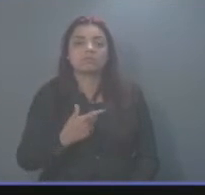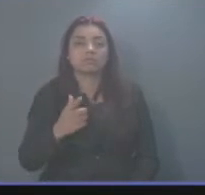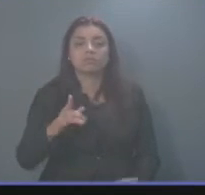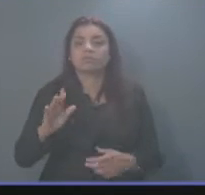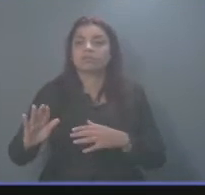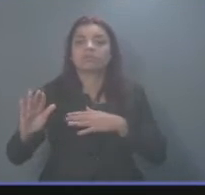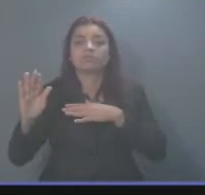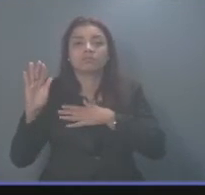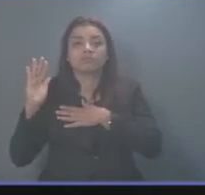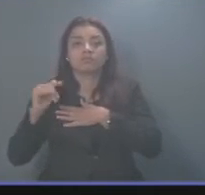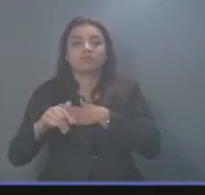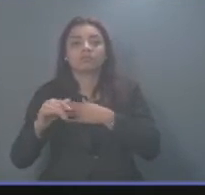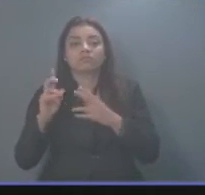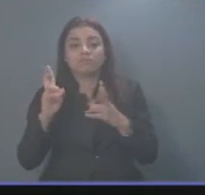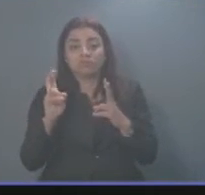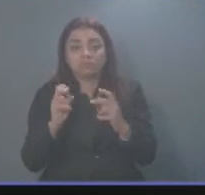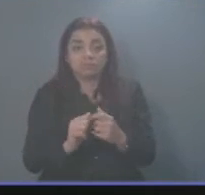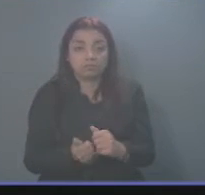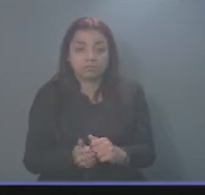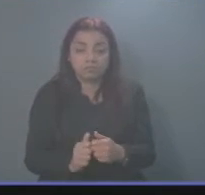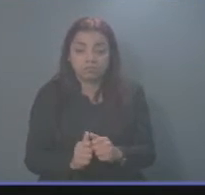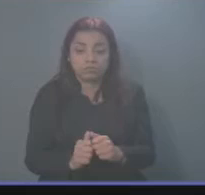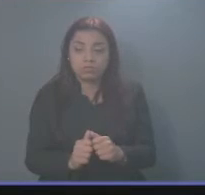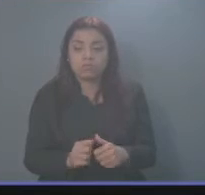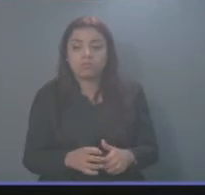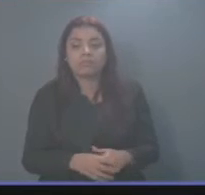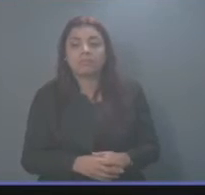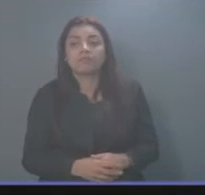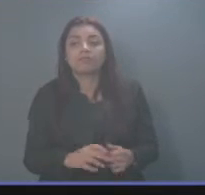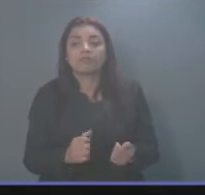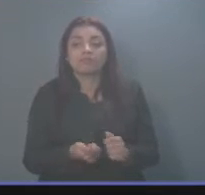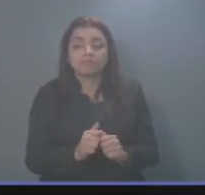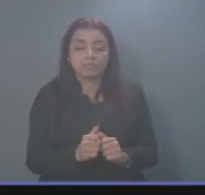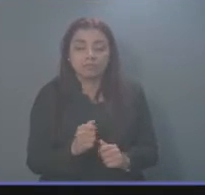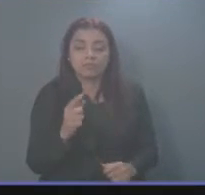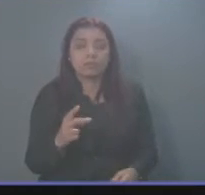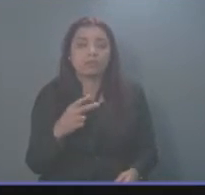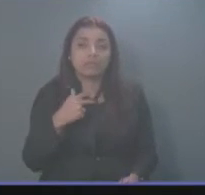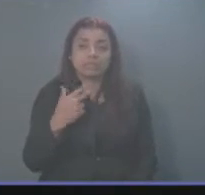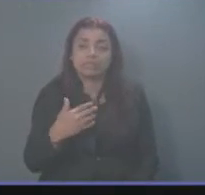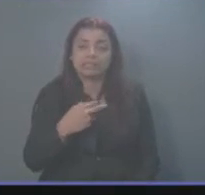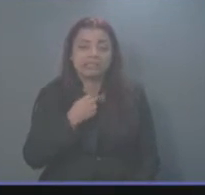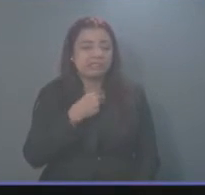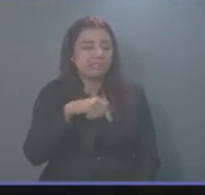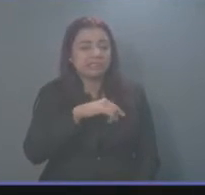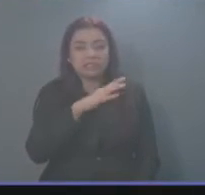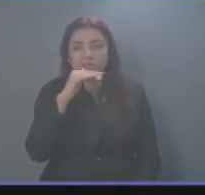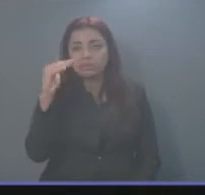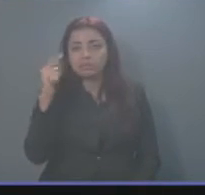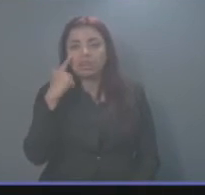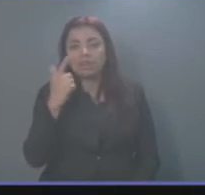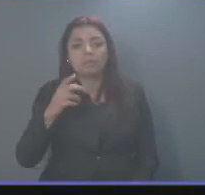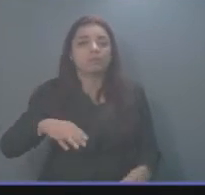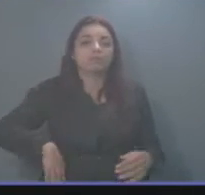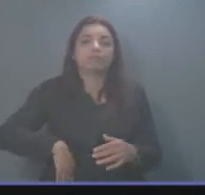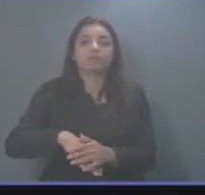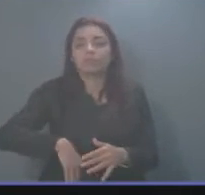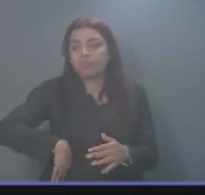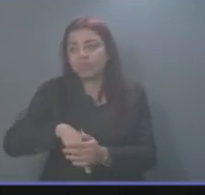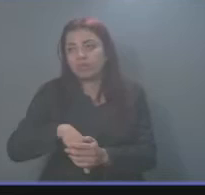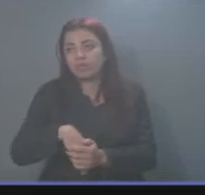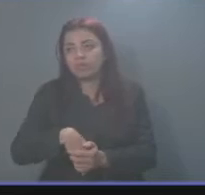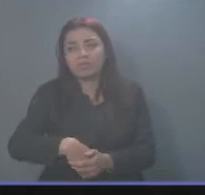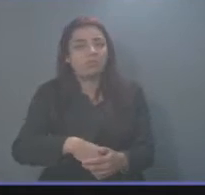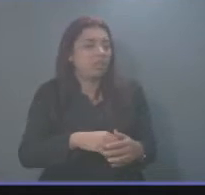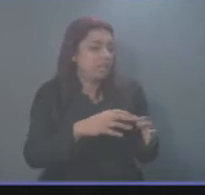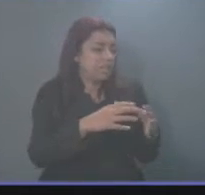cumplido en el tema del deporte. El deporte ha sido víctima en nuestro país. Por ejemplo, el caso del fútbol, hemos visto una selección